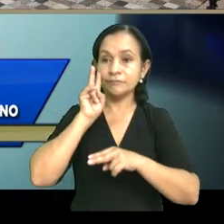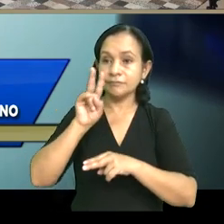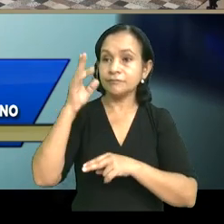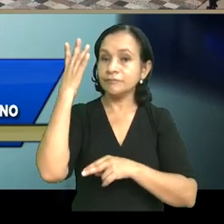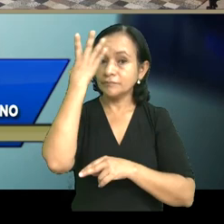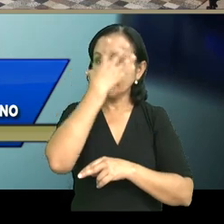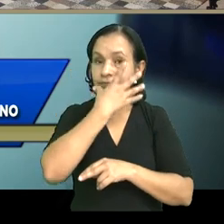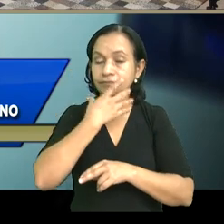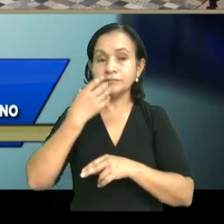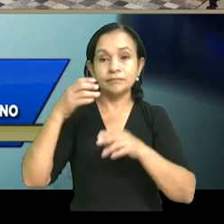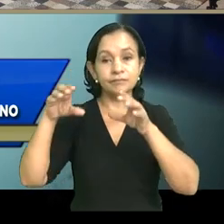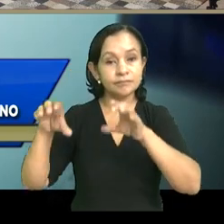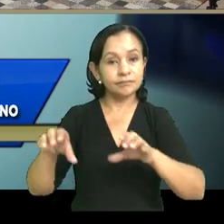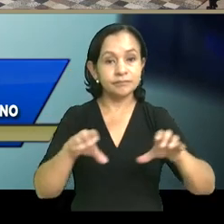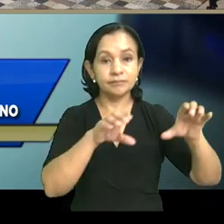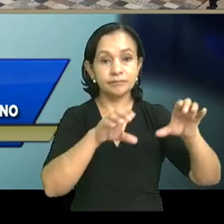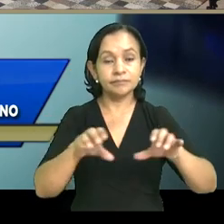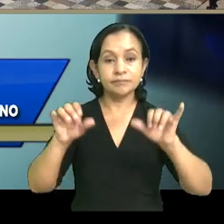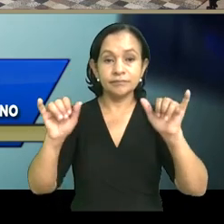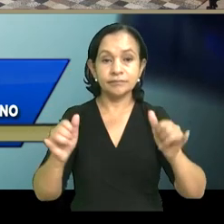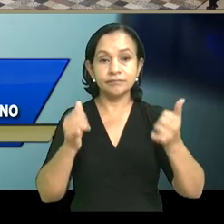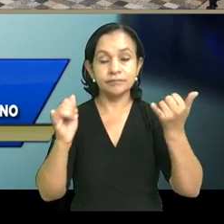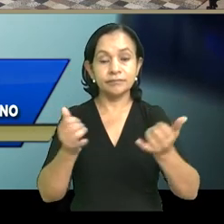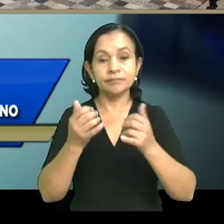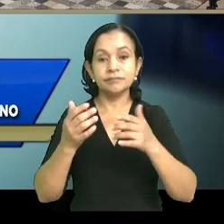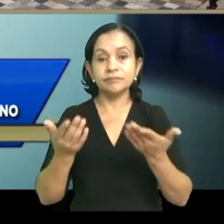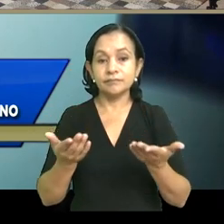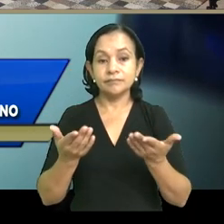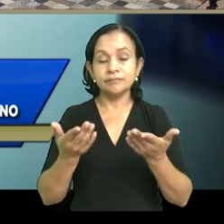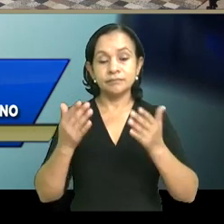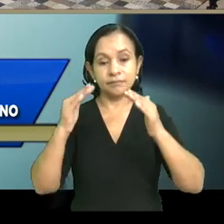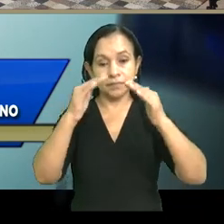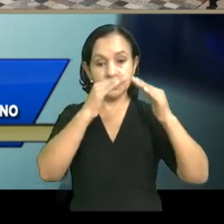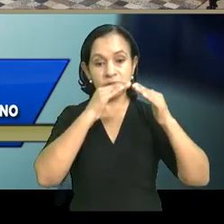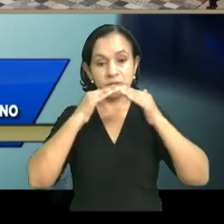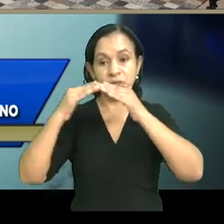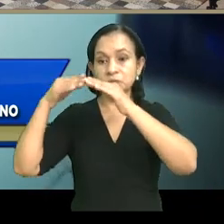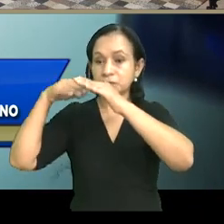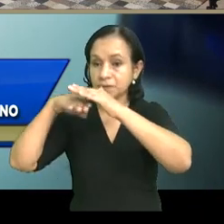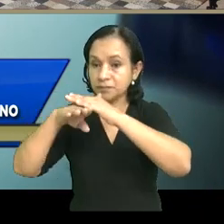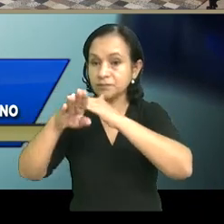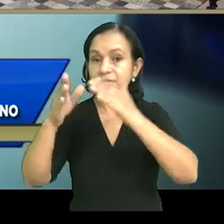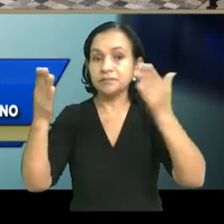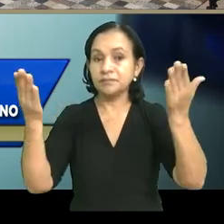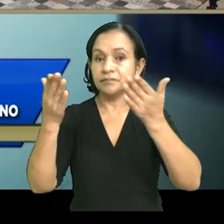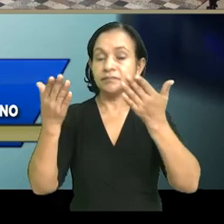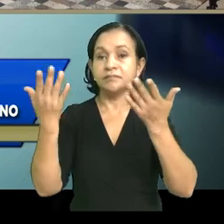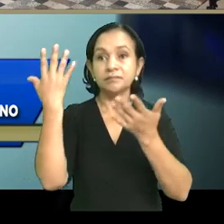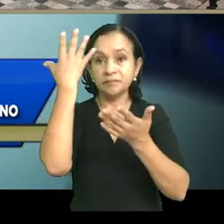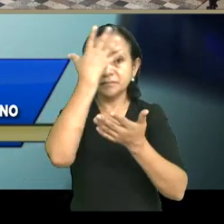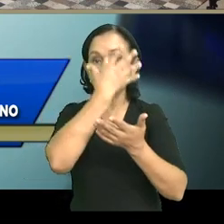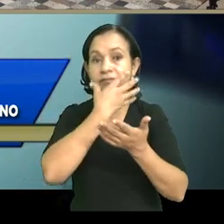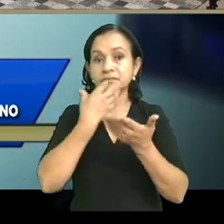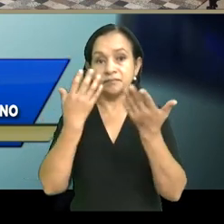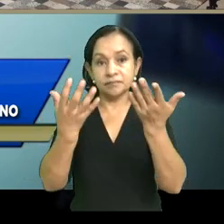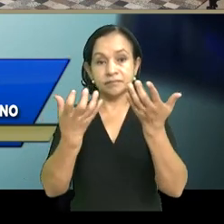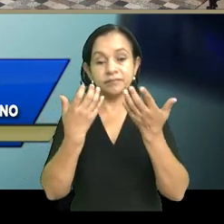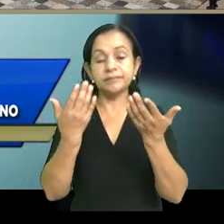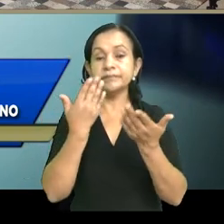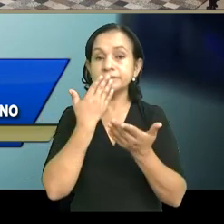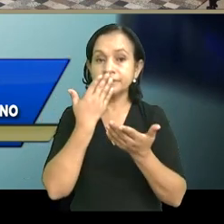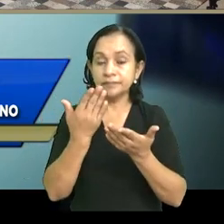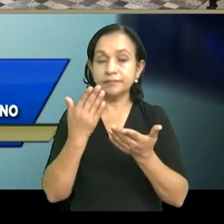de los espacios de recreación, de los bulevares, entradas de las ciudades, etcétera. Todo eso también es parte del